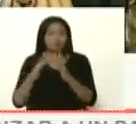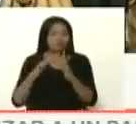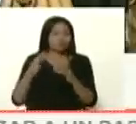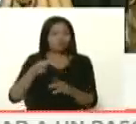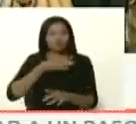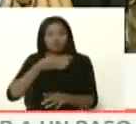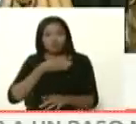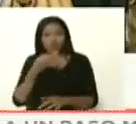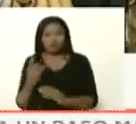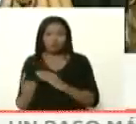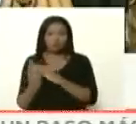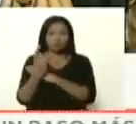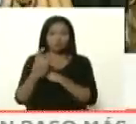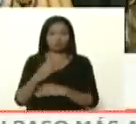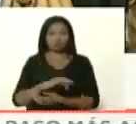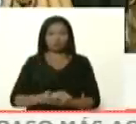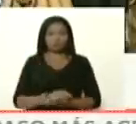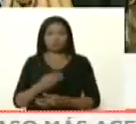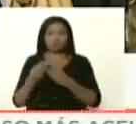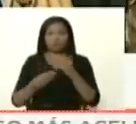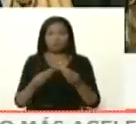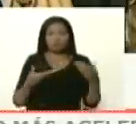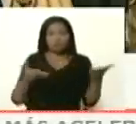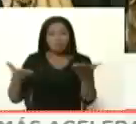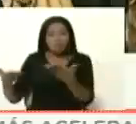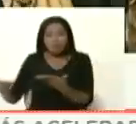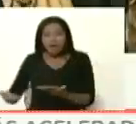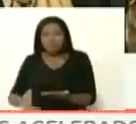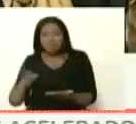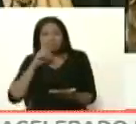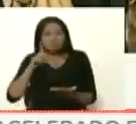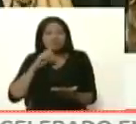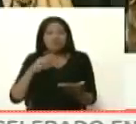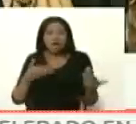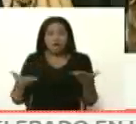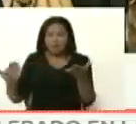sociales, les hicieron ofertas engañosas a muchos,